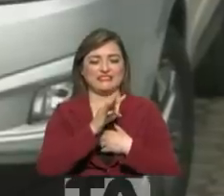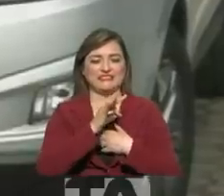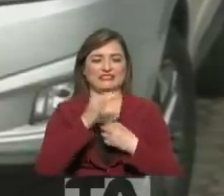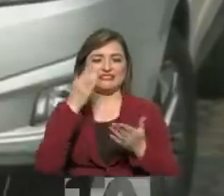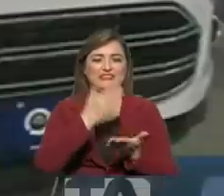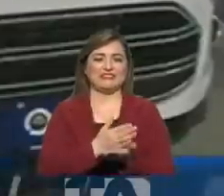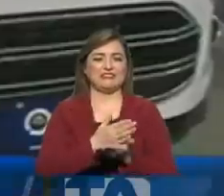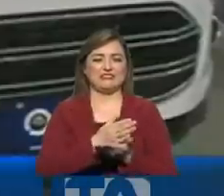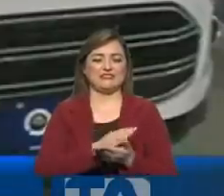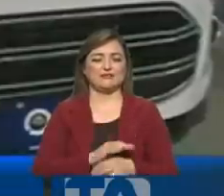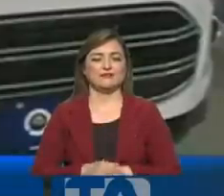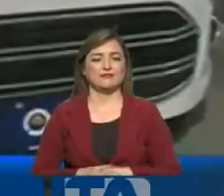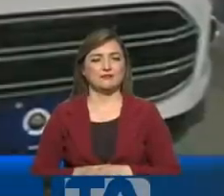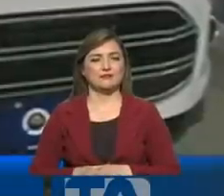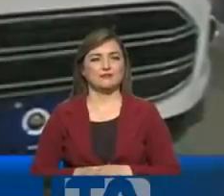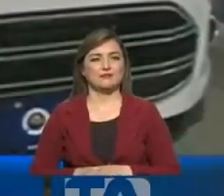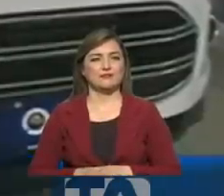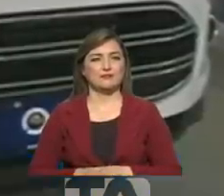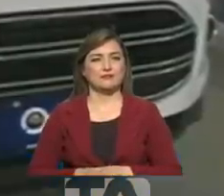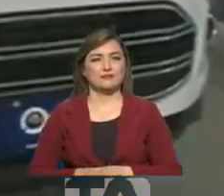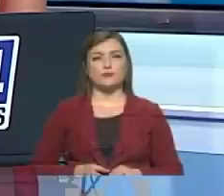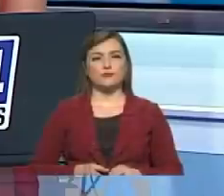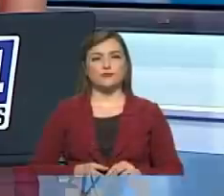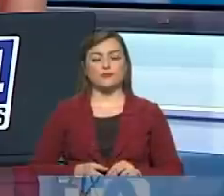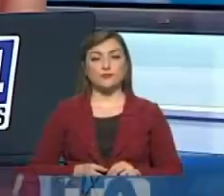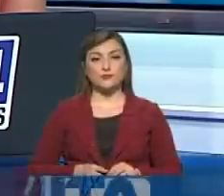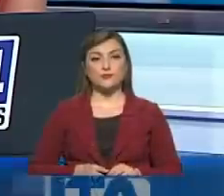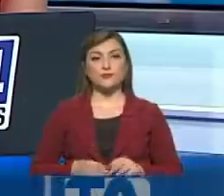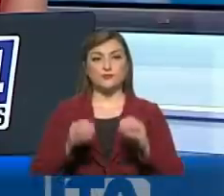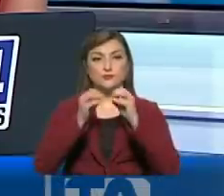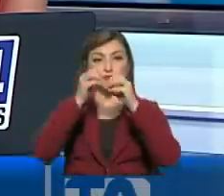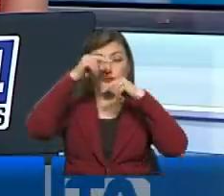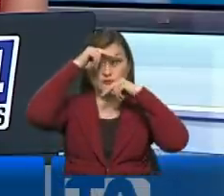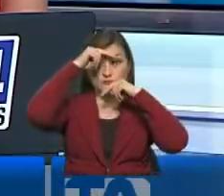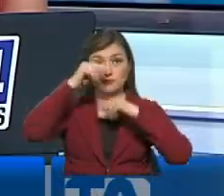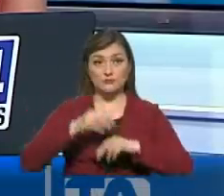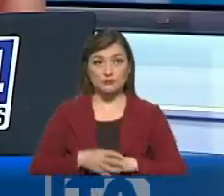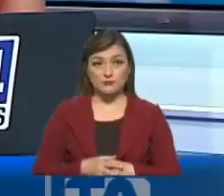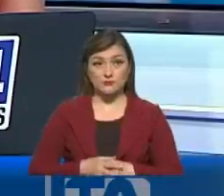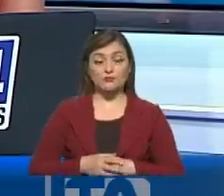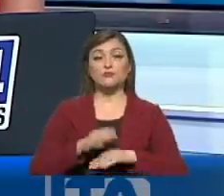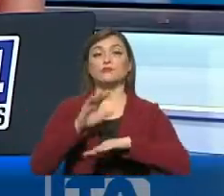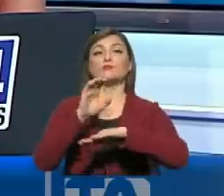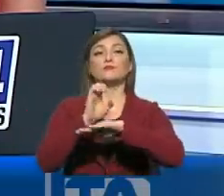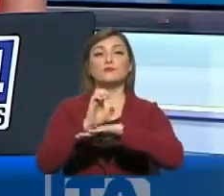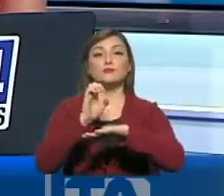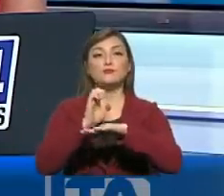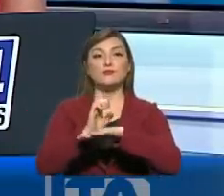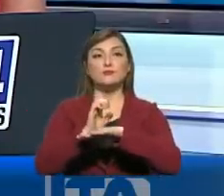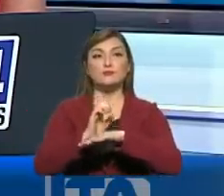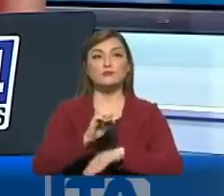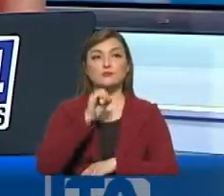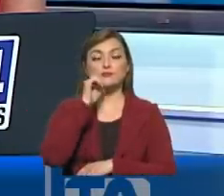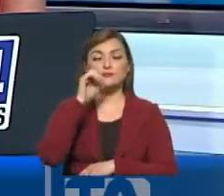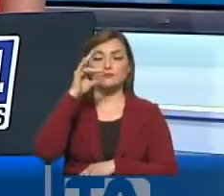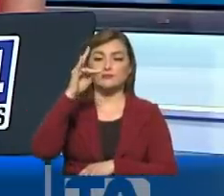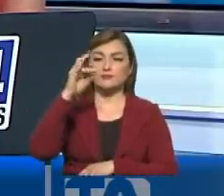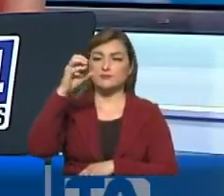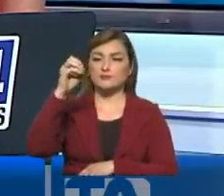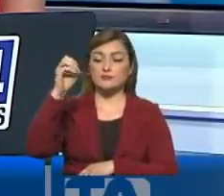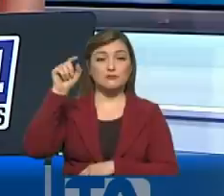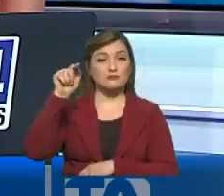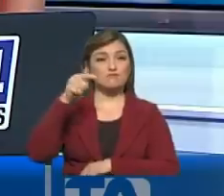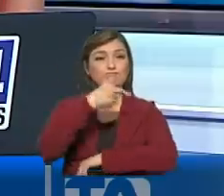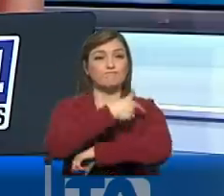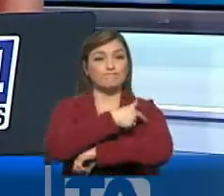el COVID-19. Luisa María Heredia, 24 horas. Más noticias, amigos. En el país restan 700.000 dosis para